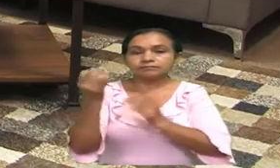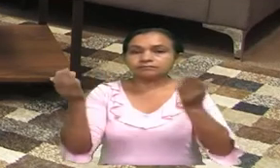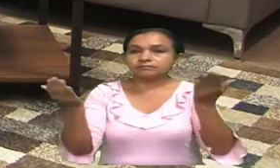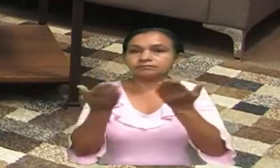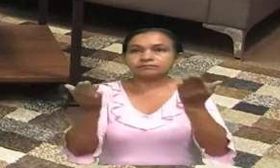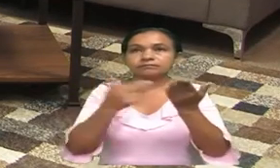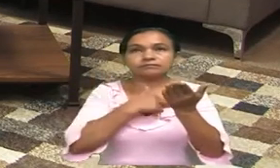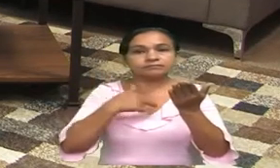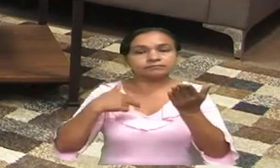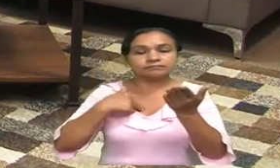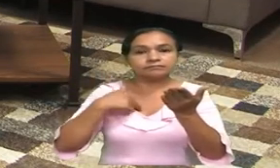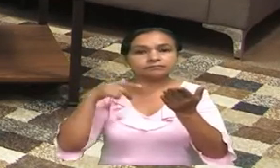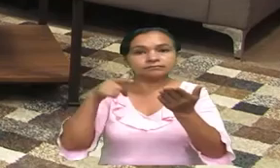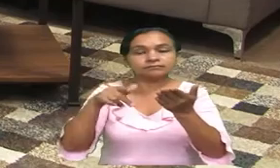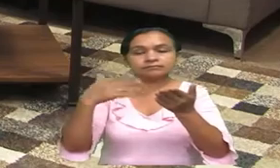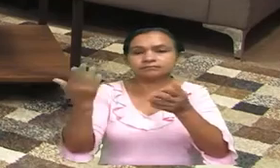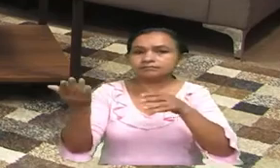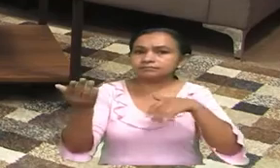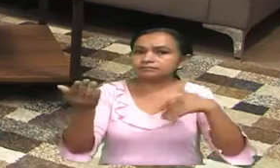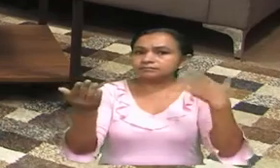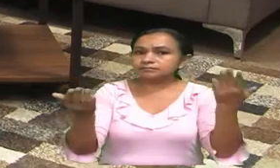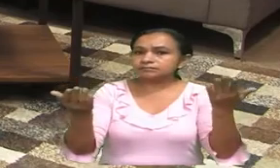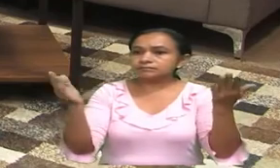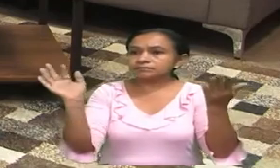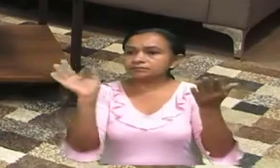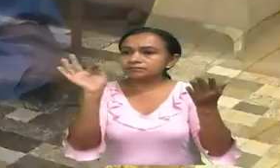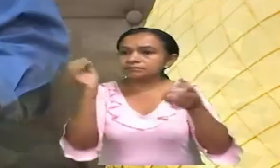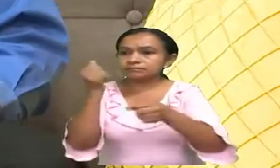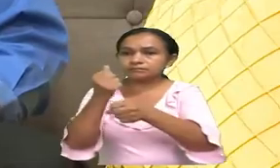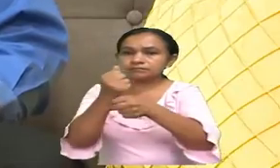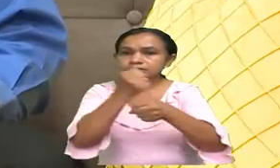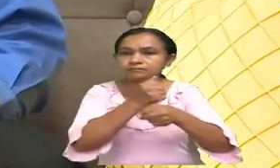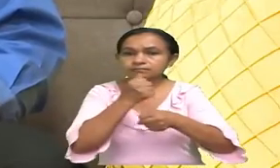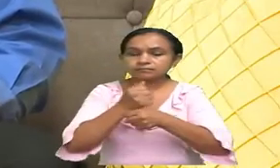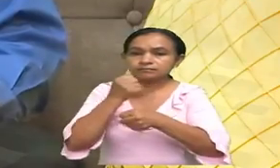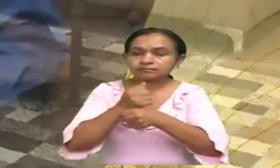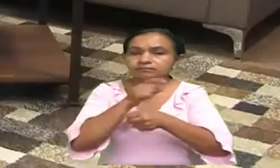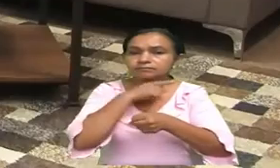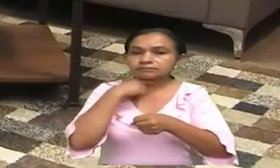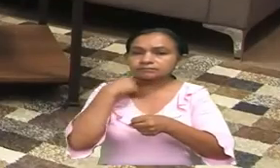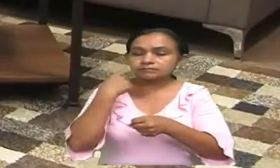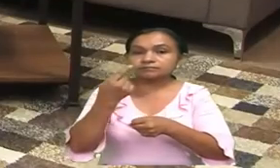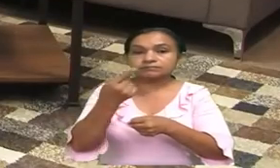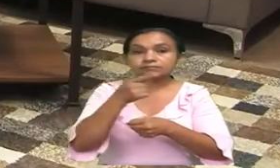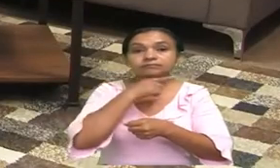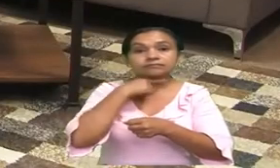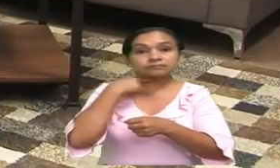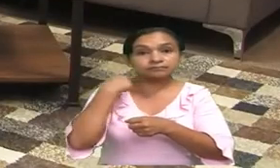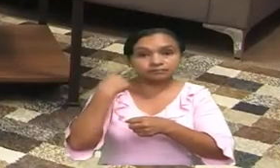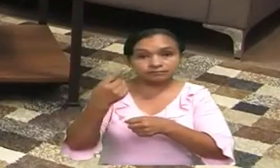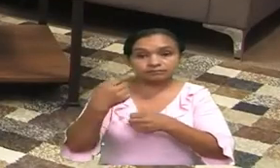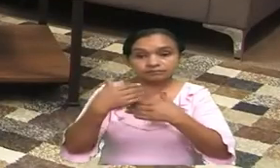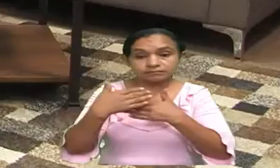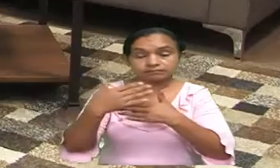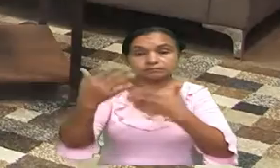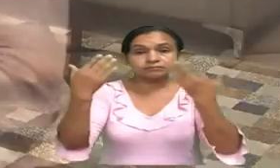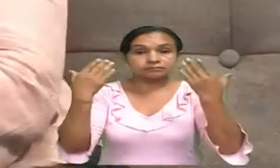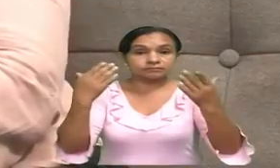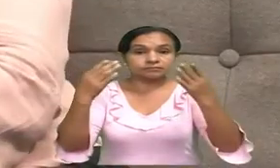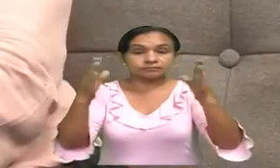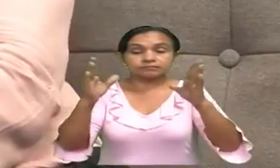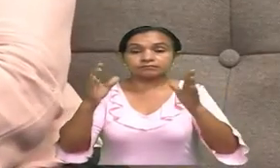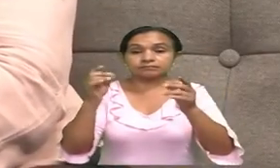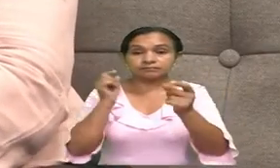a llegar a ese punto y cuáles serían las líneas de trabajo, ¿no?, de cara a esa realidad? Sí, efectivamente, eso es una de las cosas que nosotros,